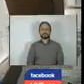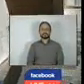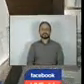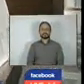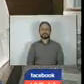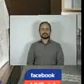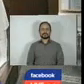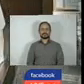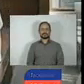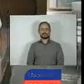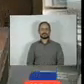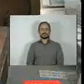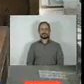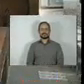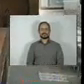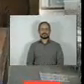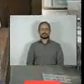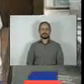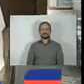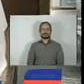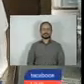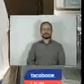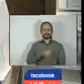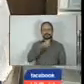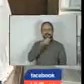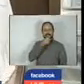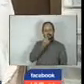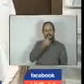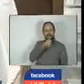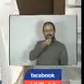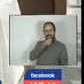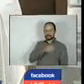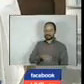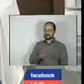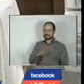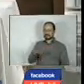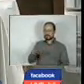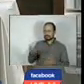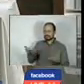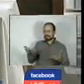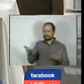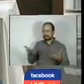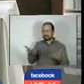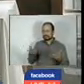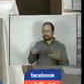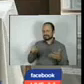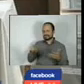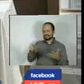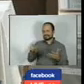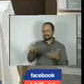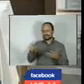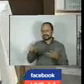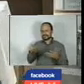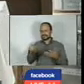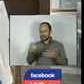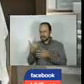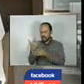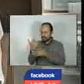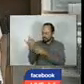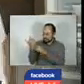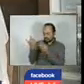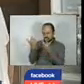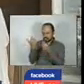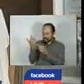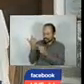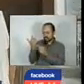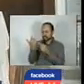Michoacán y lo vemos, las plantas, las matrículas de las armas, son